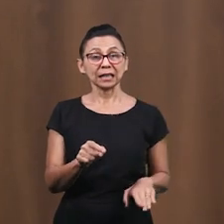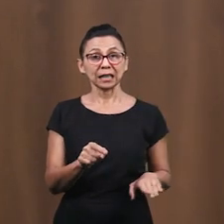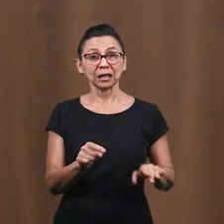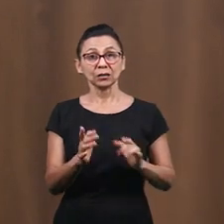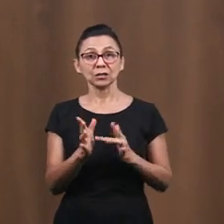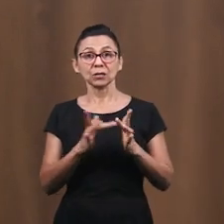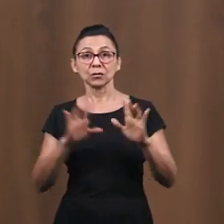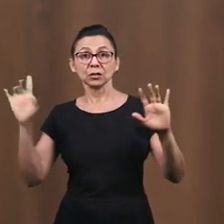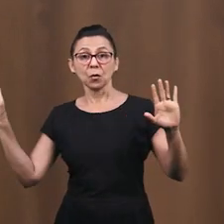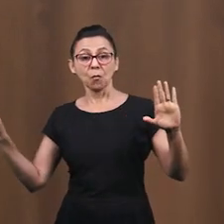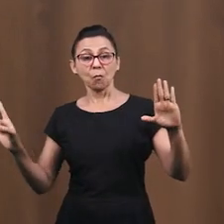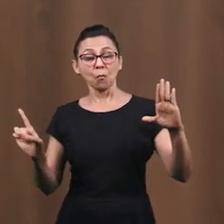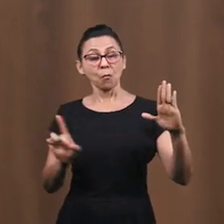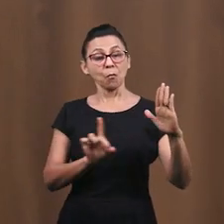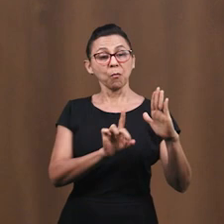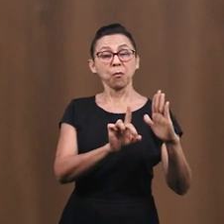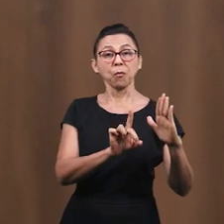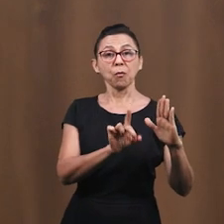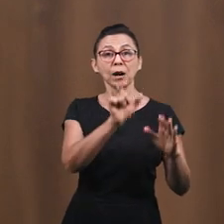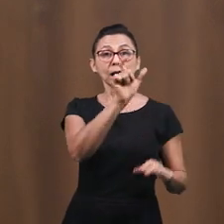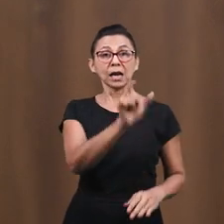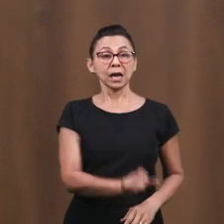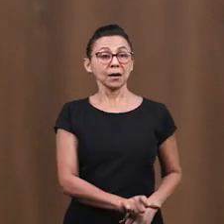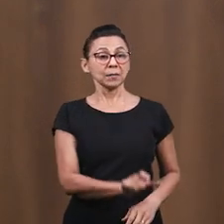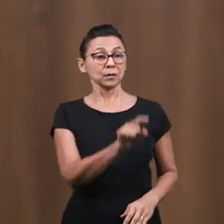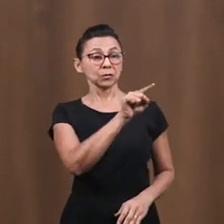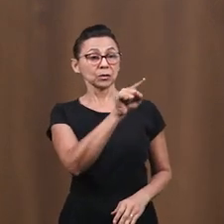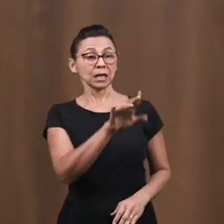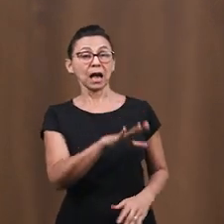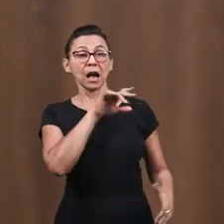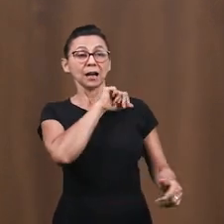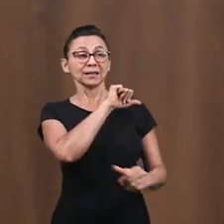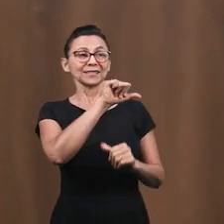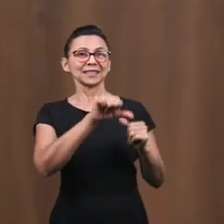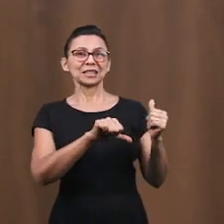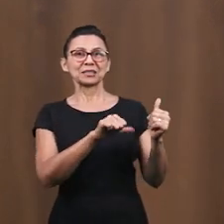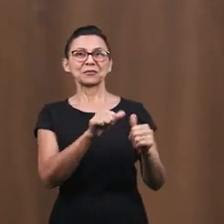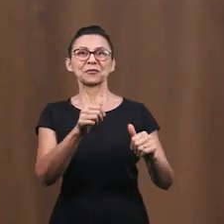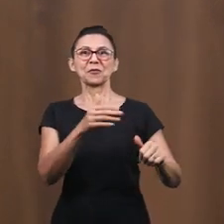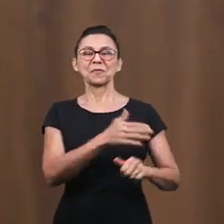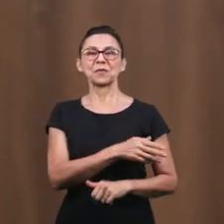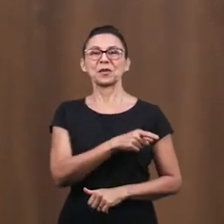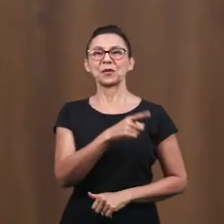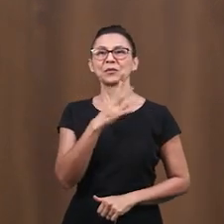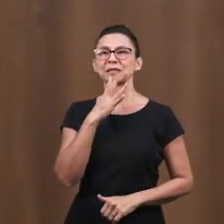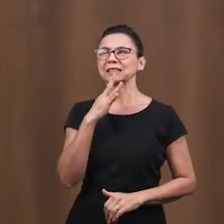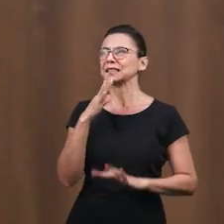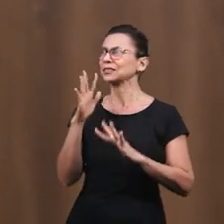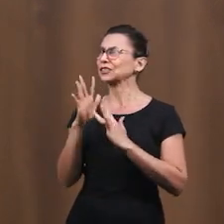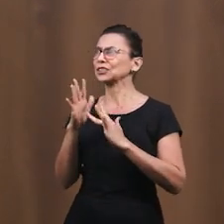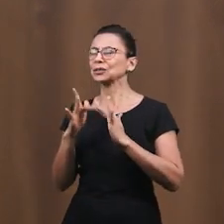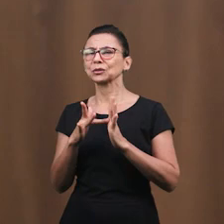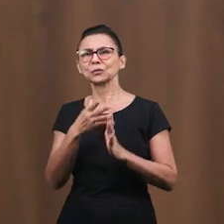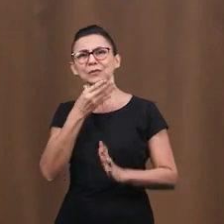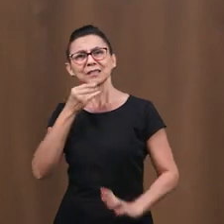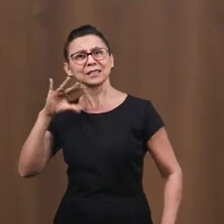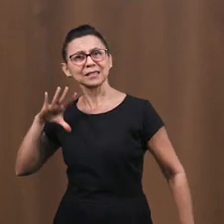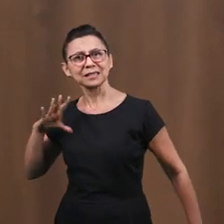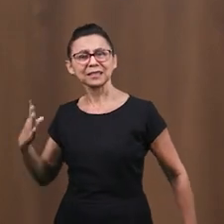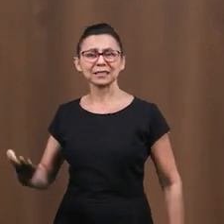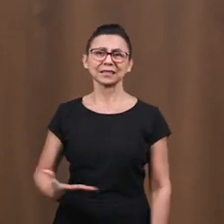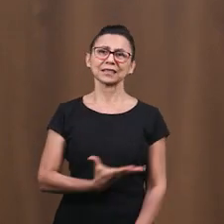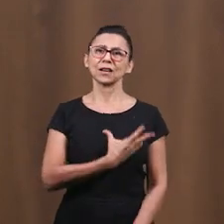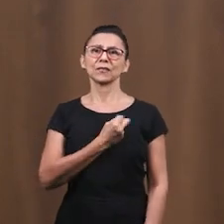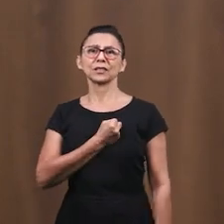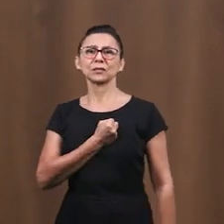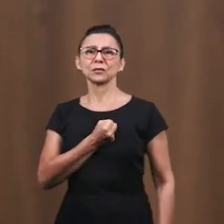Y Jesús transformó la vida de Zaqueo. Zaqueo conoció a Jesús, el Salvador